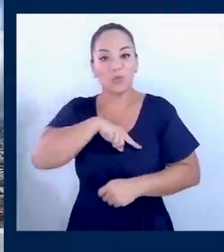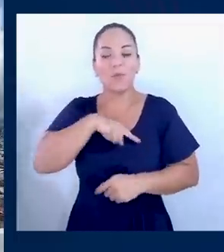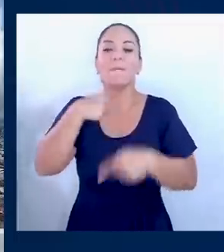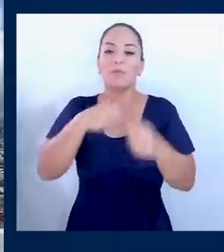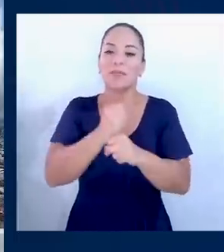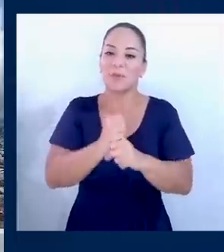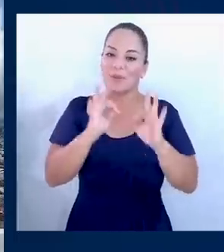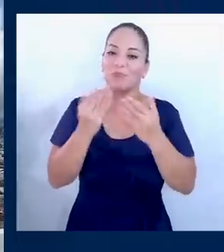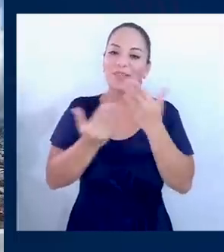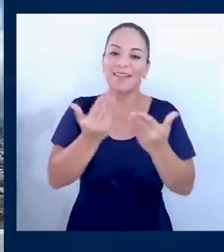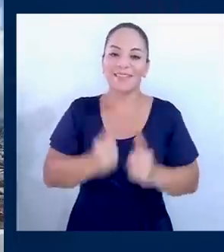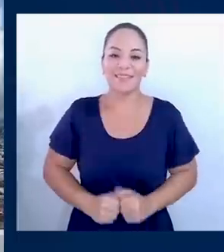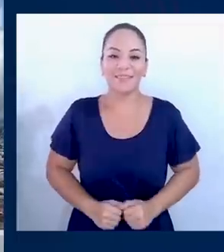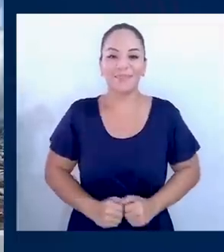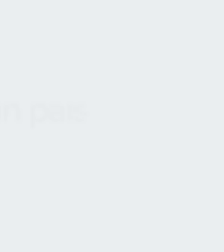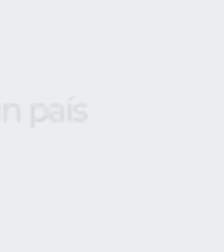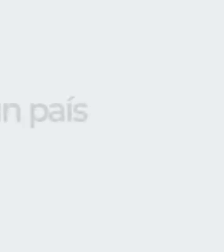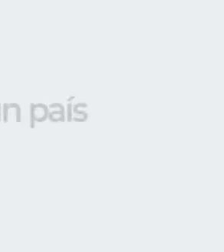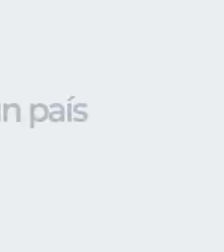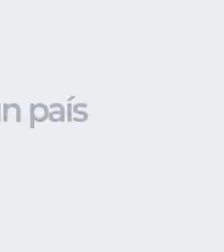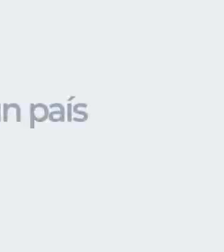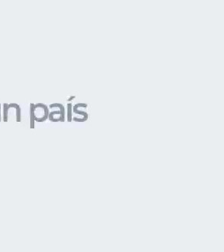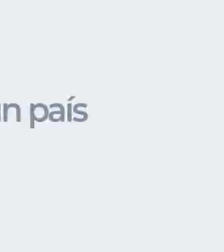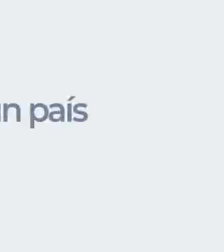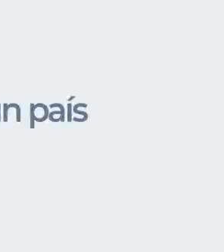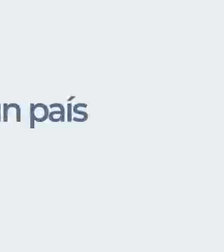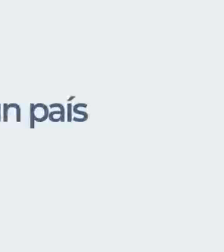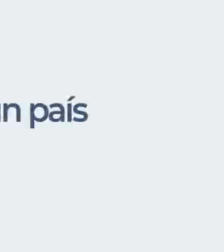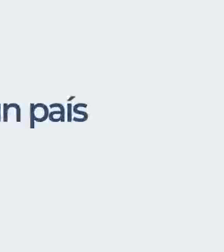hacer lo propio. Muchas gracias. Costa Rica tiene un firme